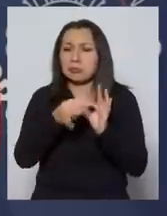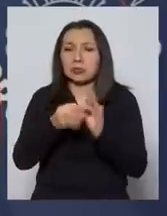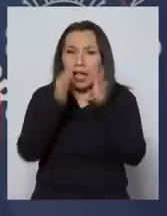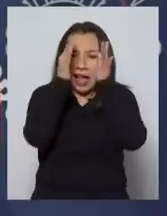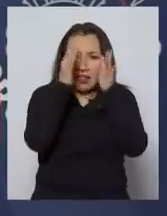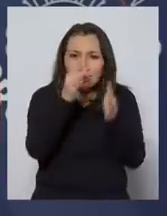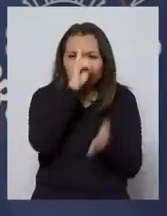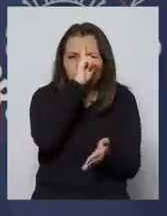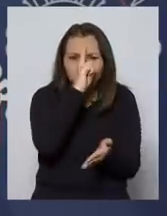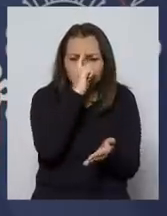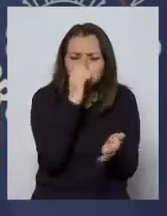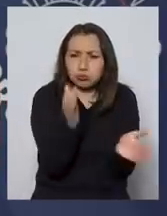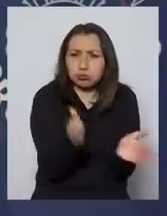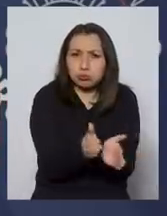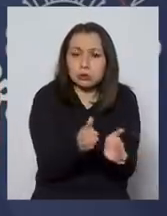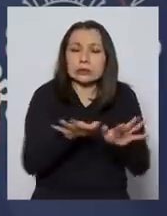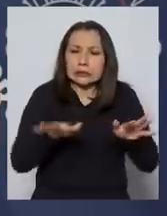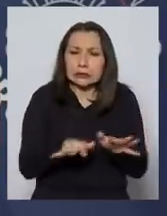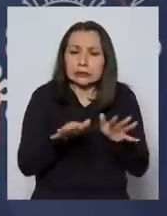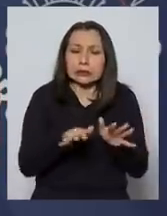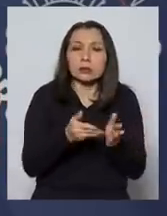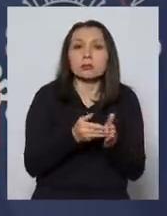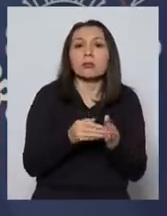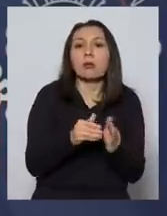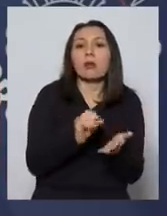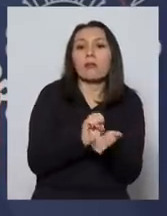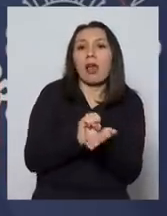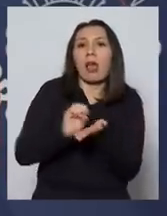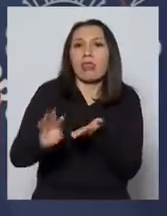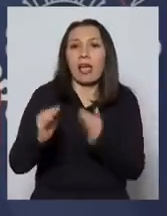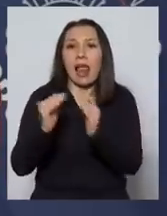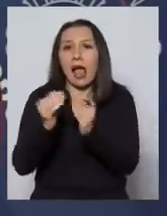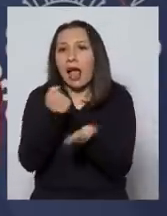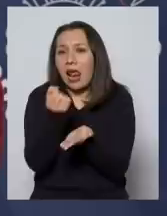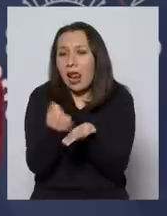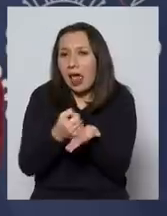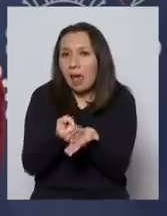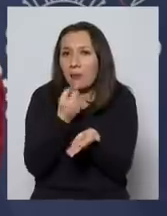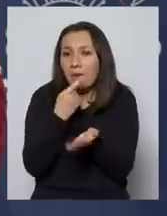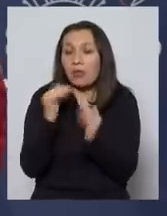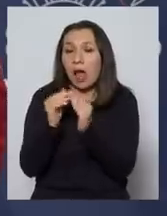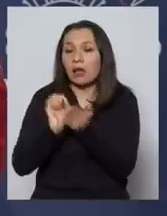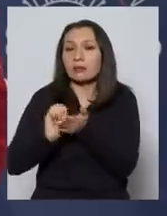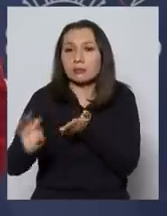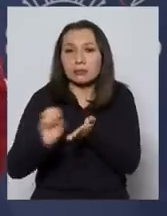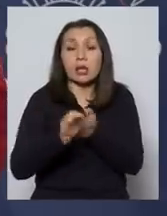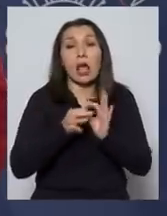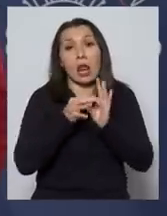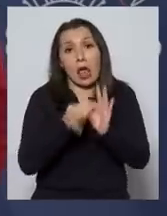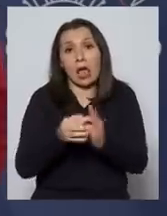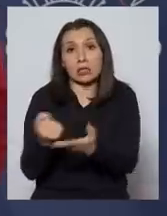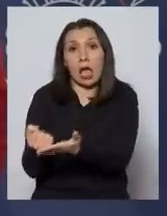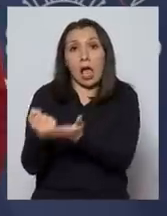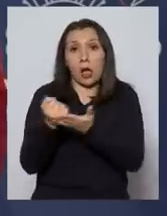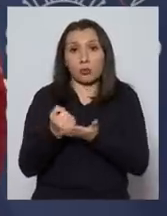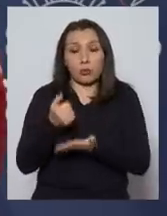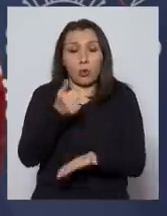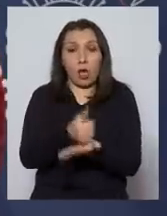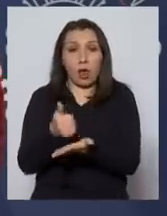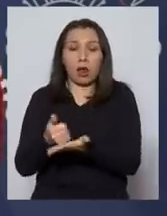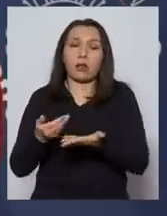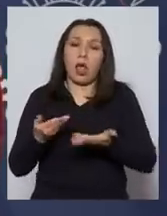atención primaria que está haciendo un esfuerzo de entregar medicamentos a domicilio gracias a la colaboración de los alcaldes. Y